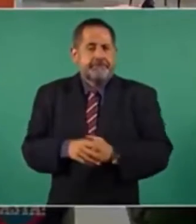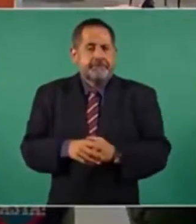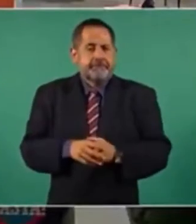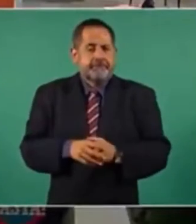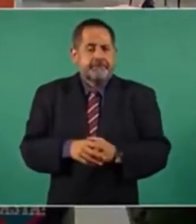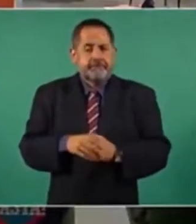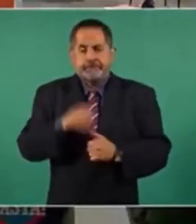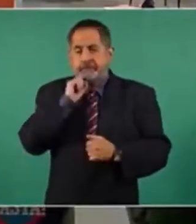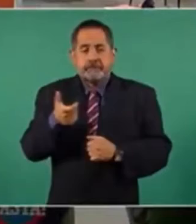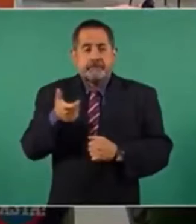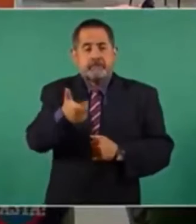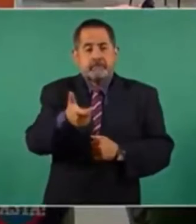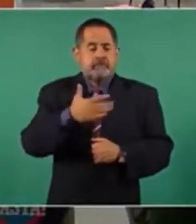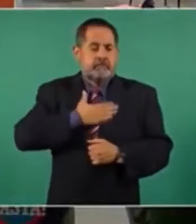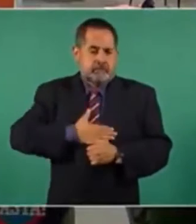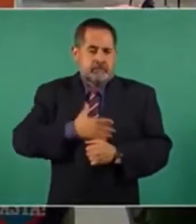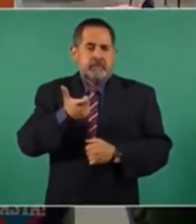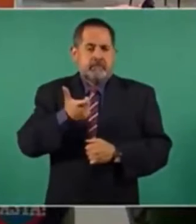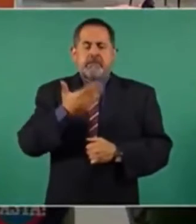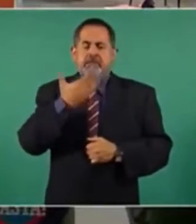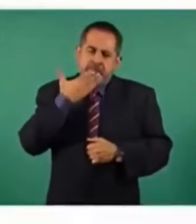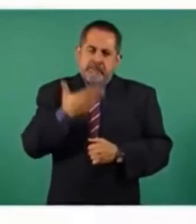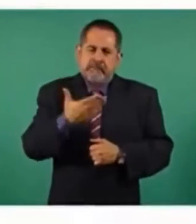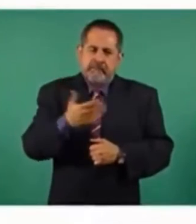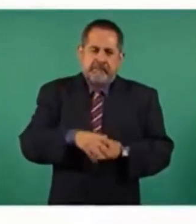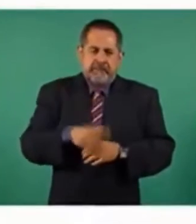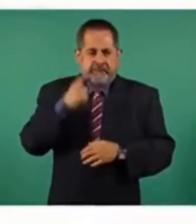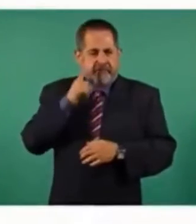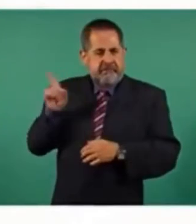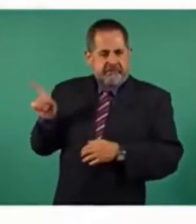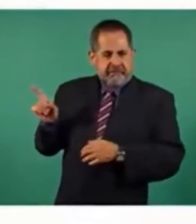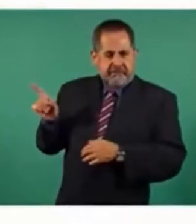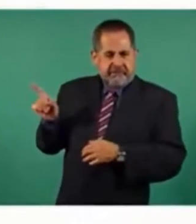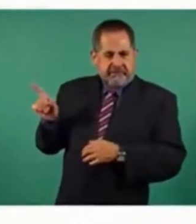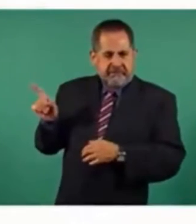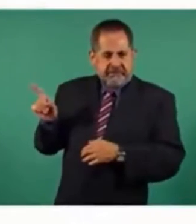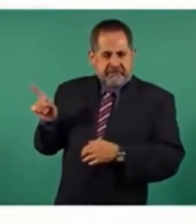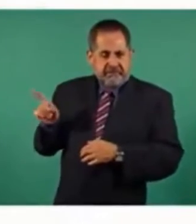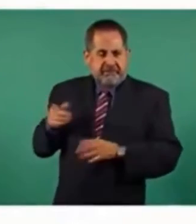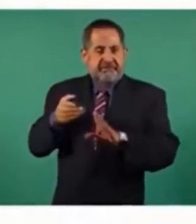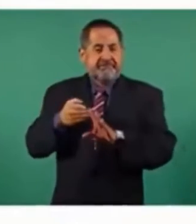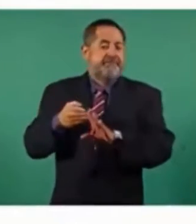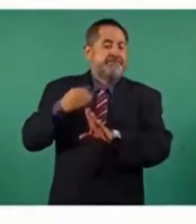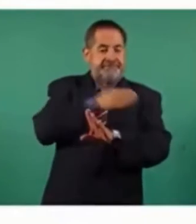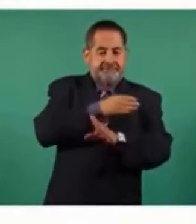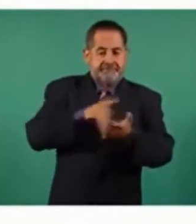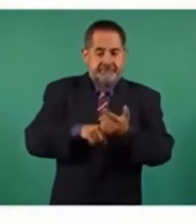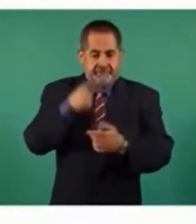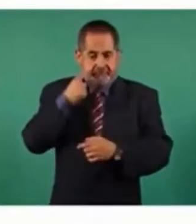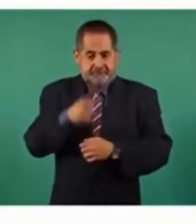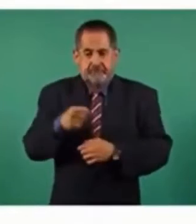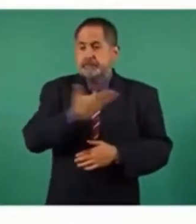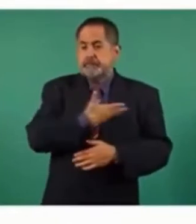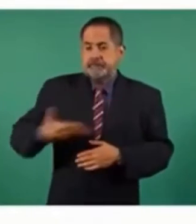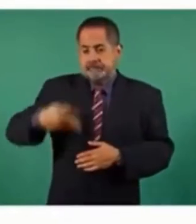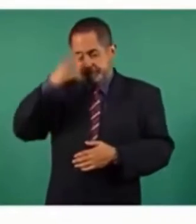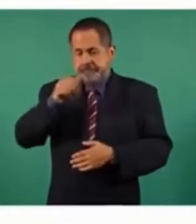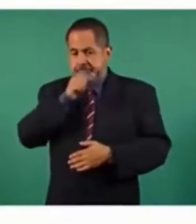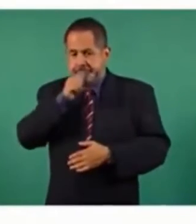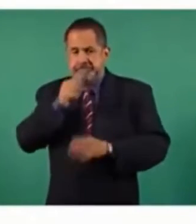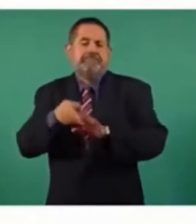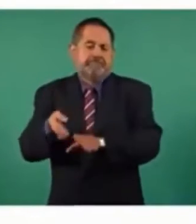finalmente, de precio justo, aquí tenemos tres cuadros. Este es el precio anterior a que el presidente de la